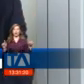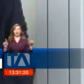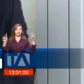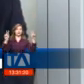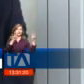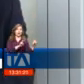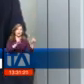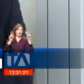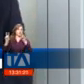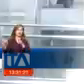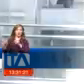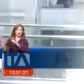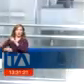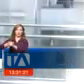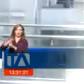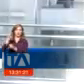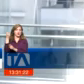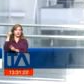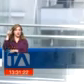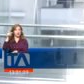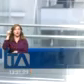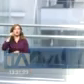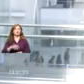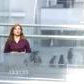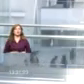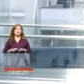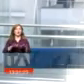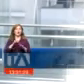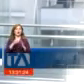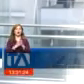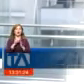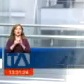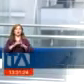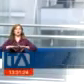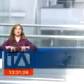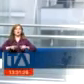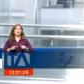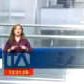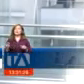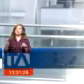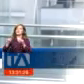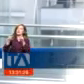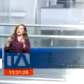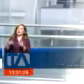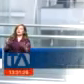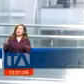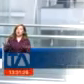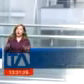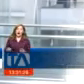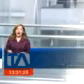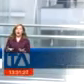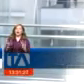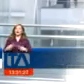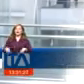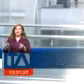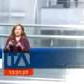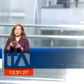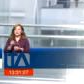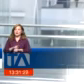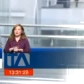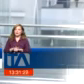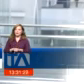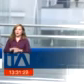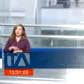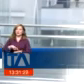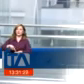y de reparación a la sociedad ecuatoriana. El secretario anticorrupción no quiso aventurarse en dar una cifra ni el tiempo que se